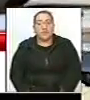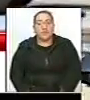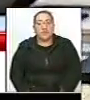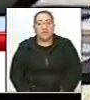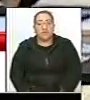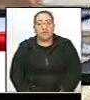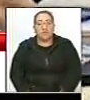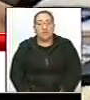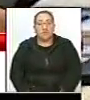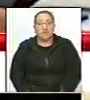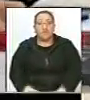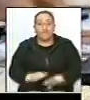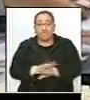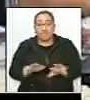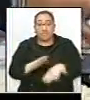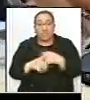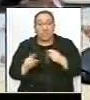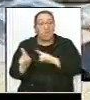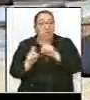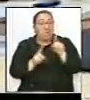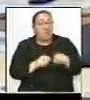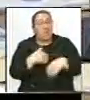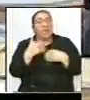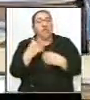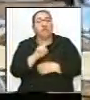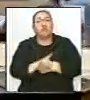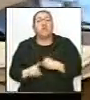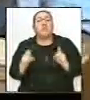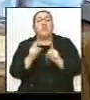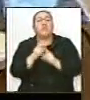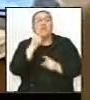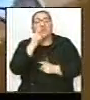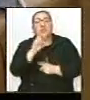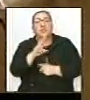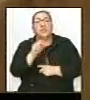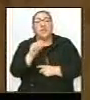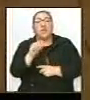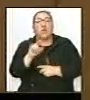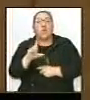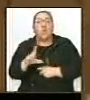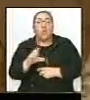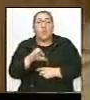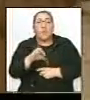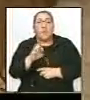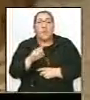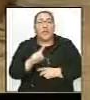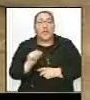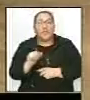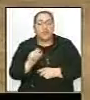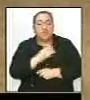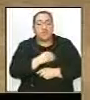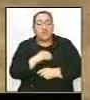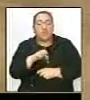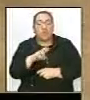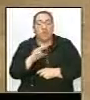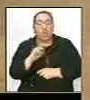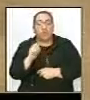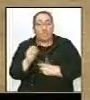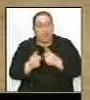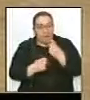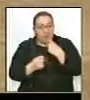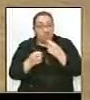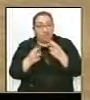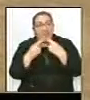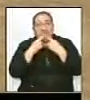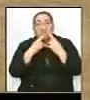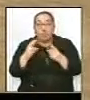Habiendo acabado el rol de oradores, se le da el uso de la palabra al señor Raúl Pérez Reyes, ministro de la Producción, para que resuelva las interrogantes que